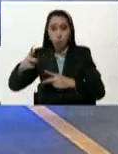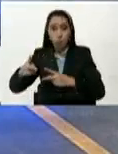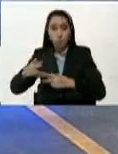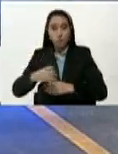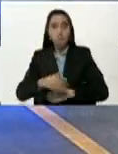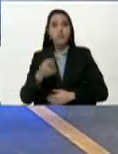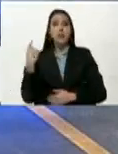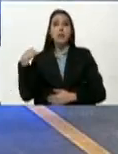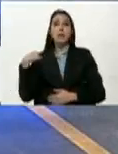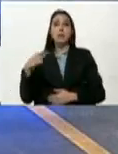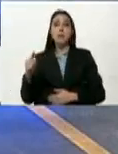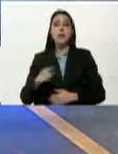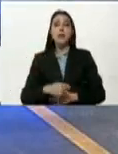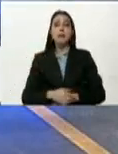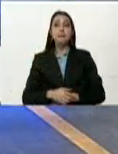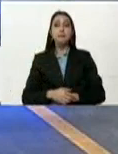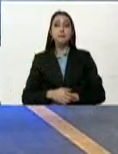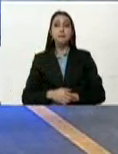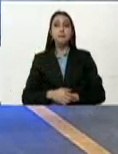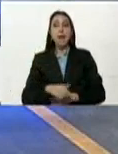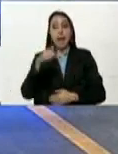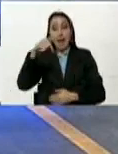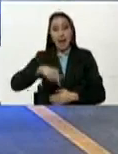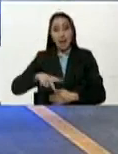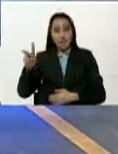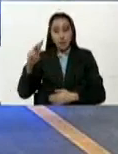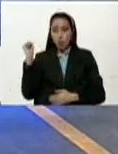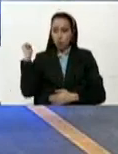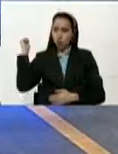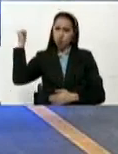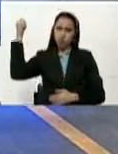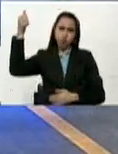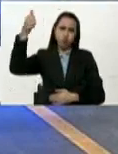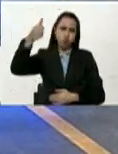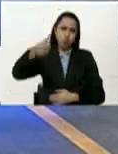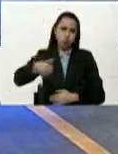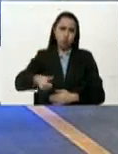que tienen nuestros años en nuestro país varios años